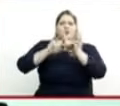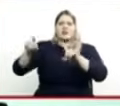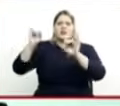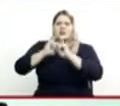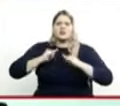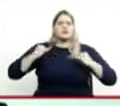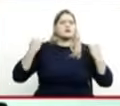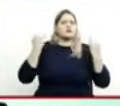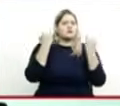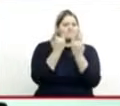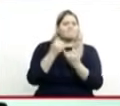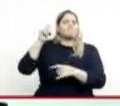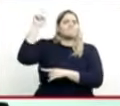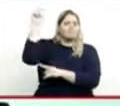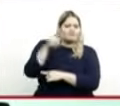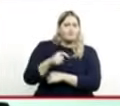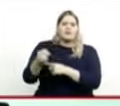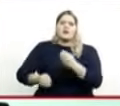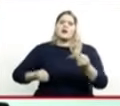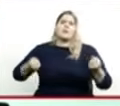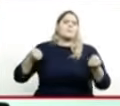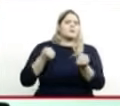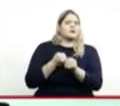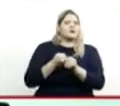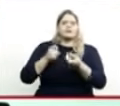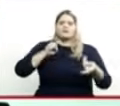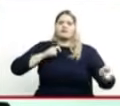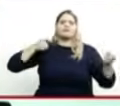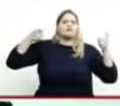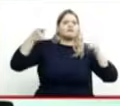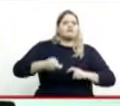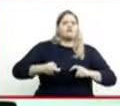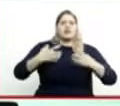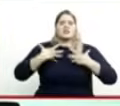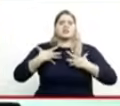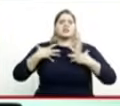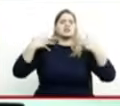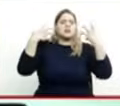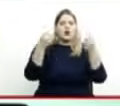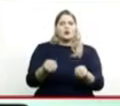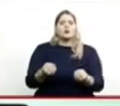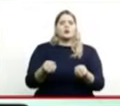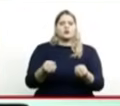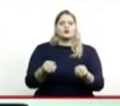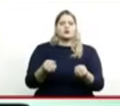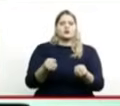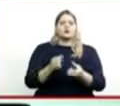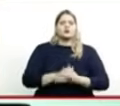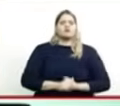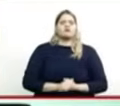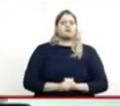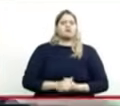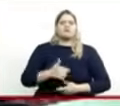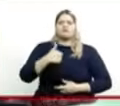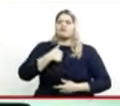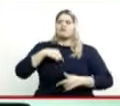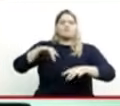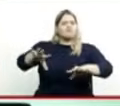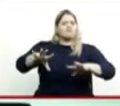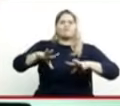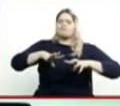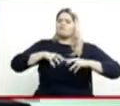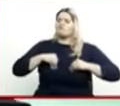Estado deben involucrarse en la reforma del sistema de salud. Rechazo el